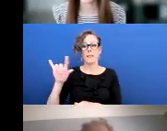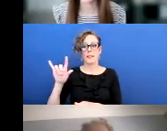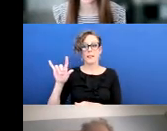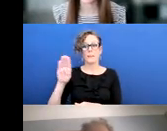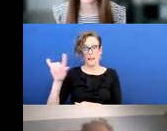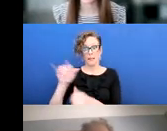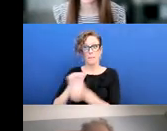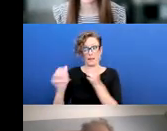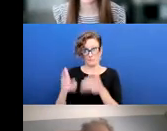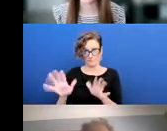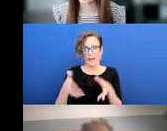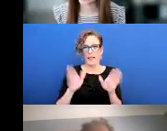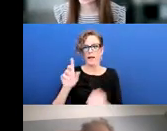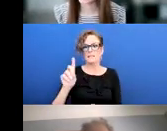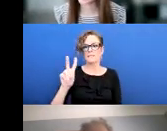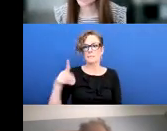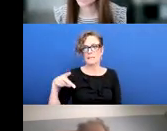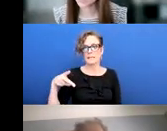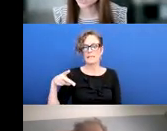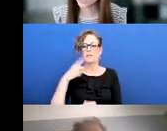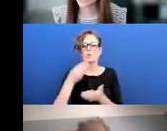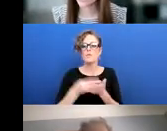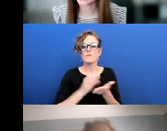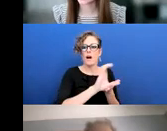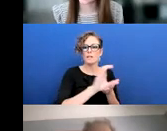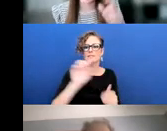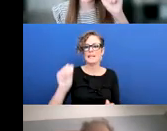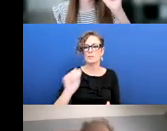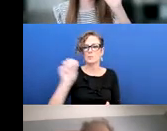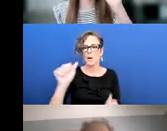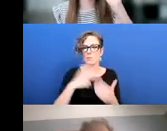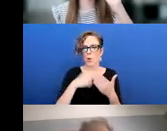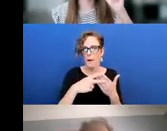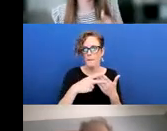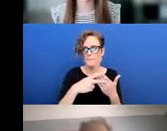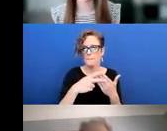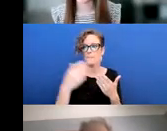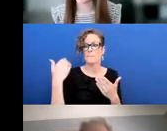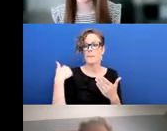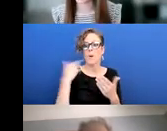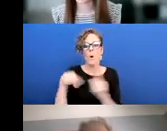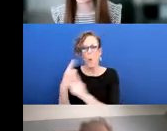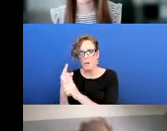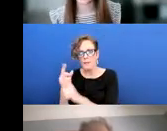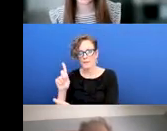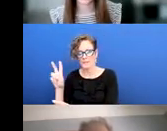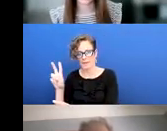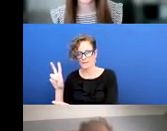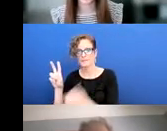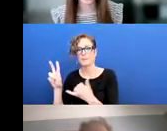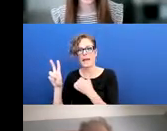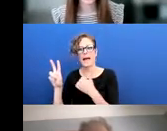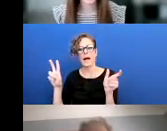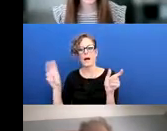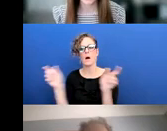La propuesta de ley permitirá al programa de violencia doméstica puede financiar programas de violencia